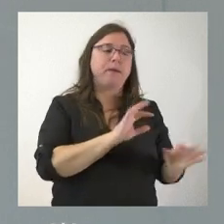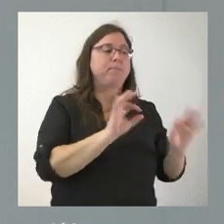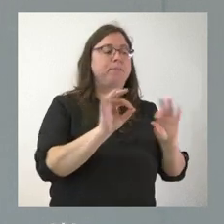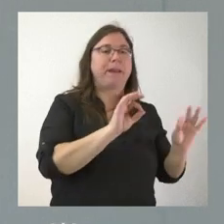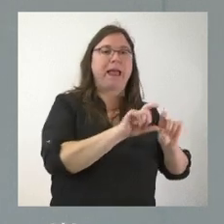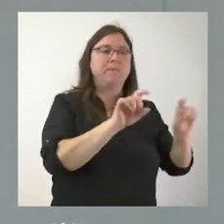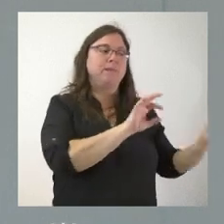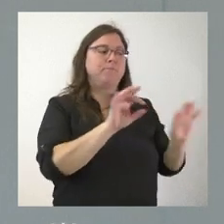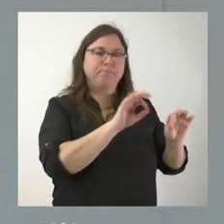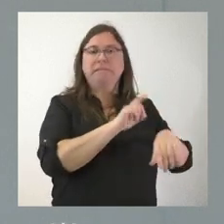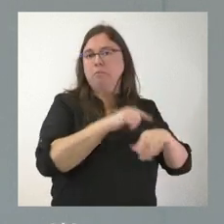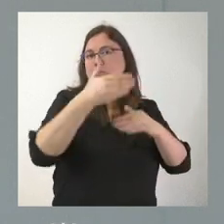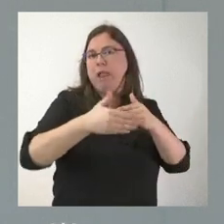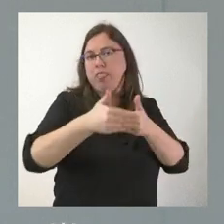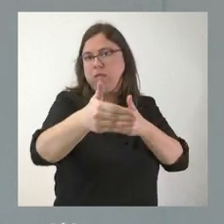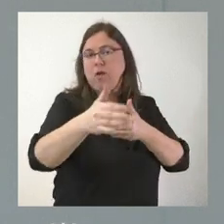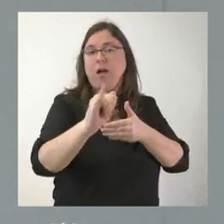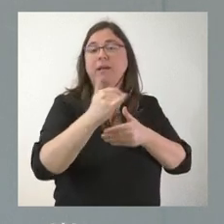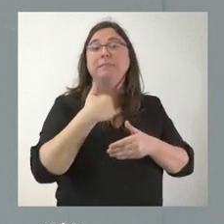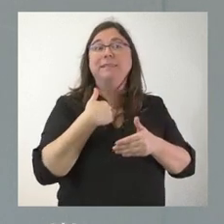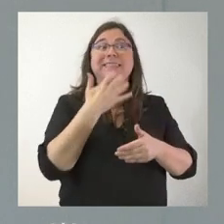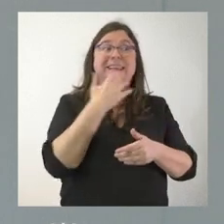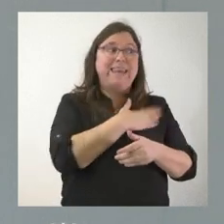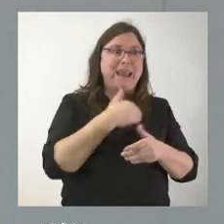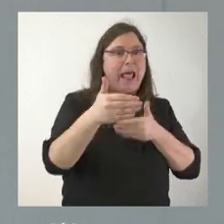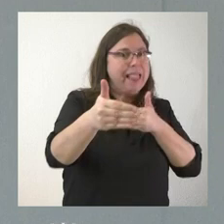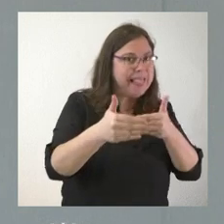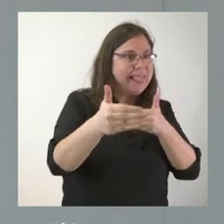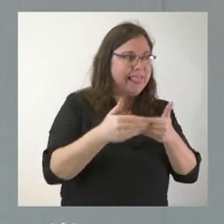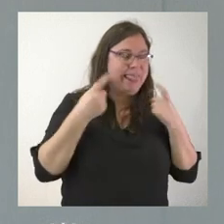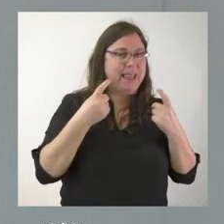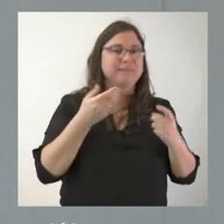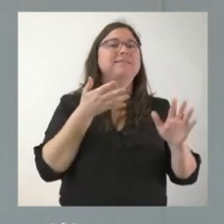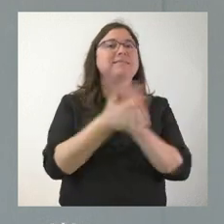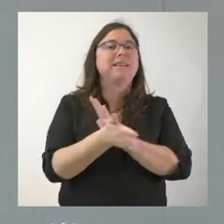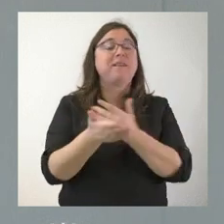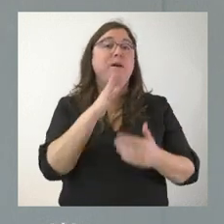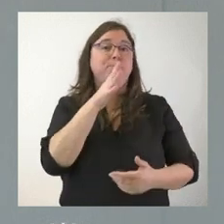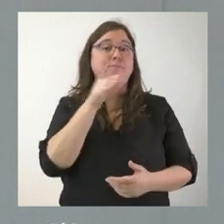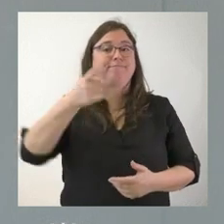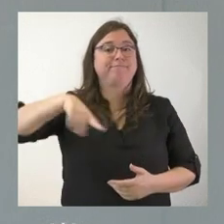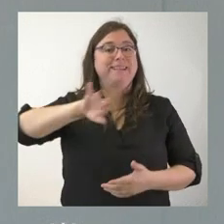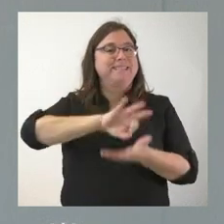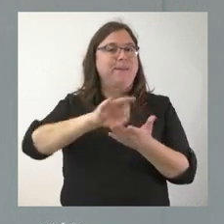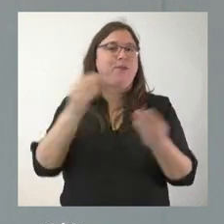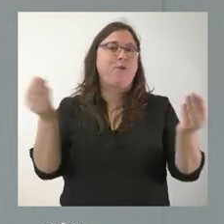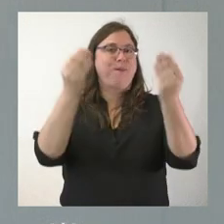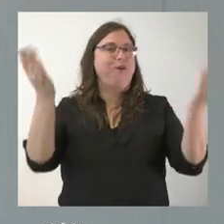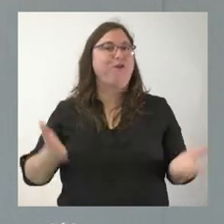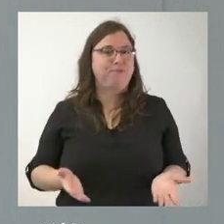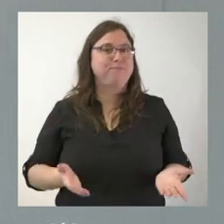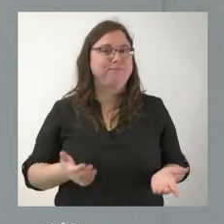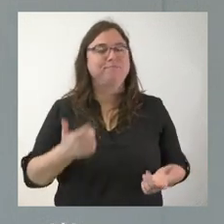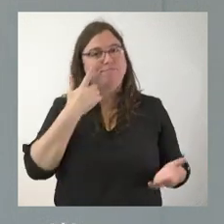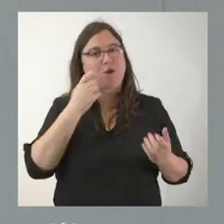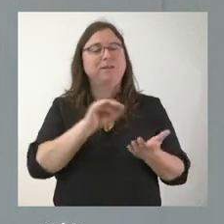poner en marcha al servicio que a ser posible este plazo se acorde lo más posible es porque el servicio sea mejor porque lo que se nos